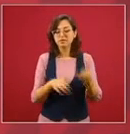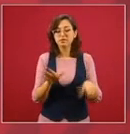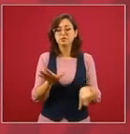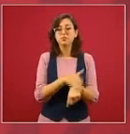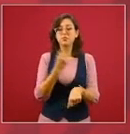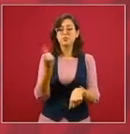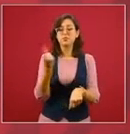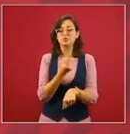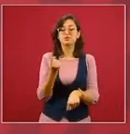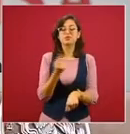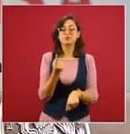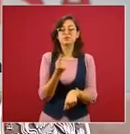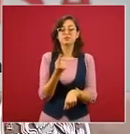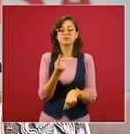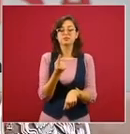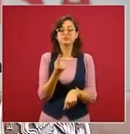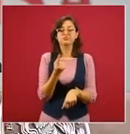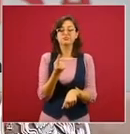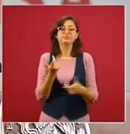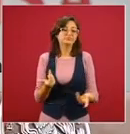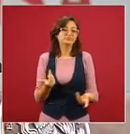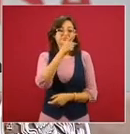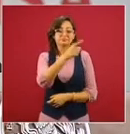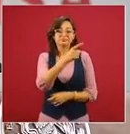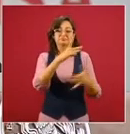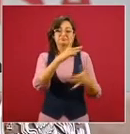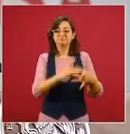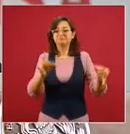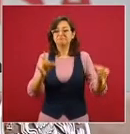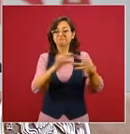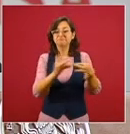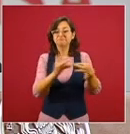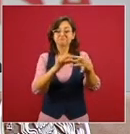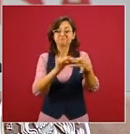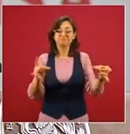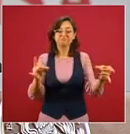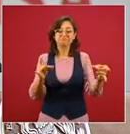porque seguramente va a declarar.